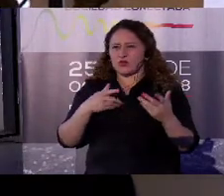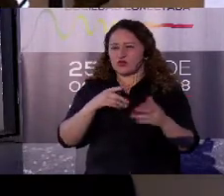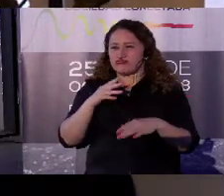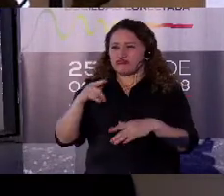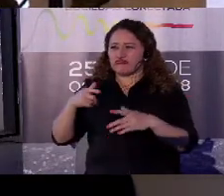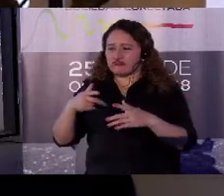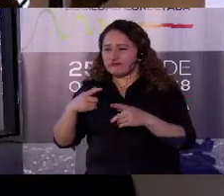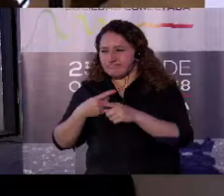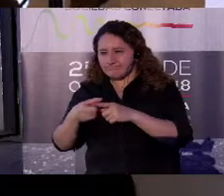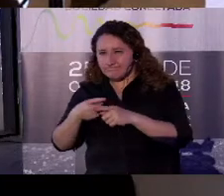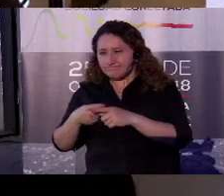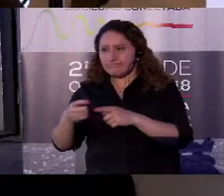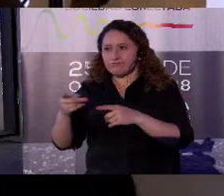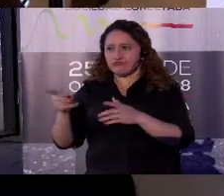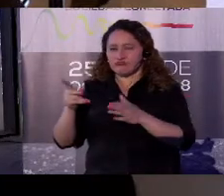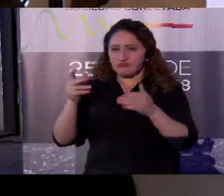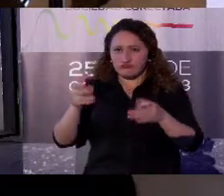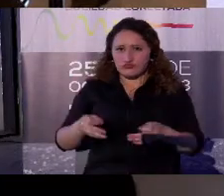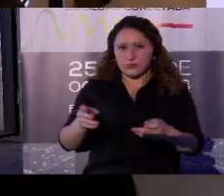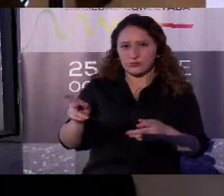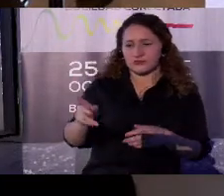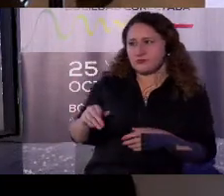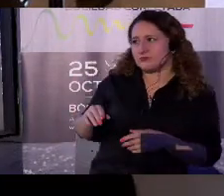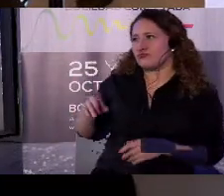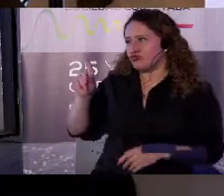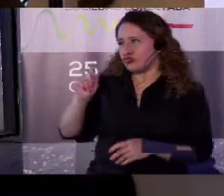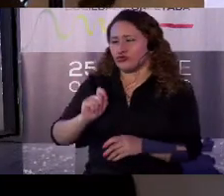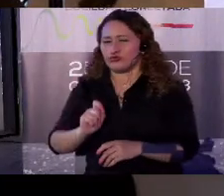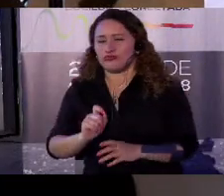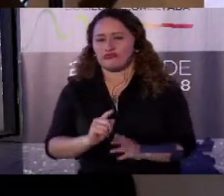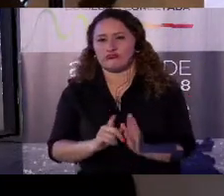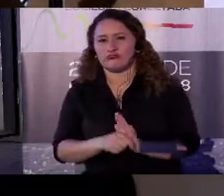5G? Un segundo, por favor.